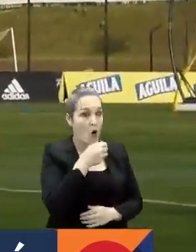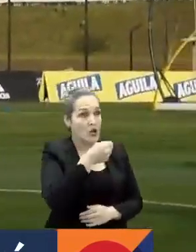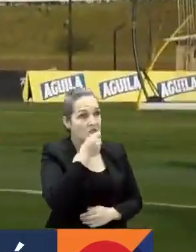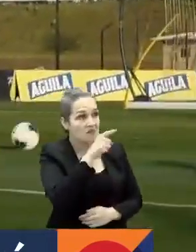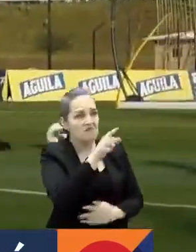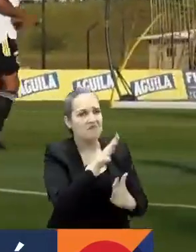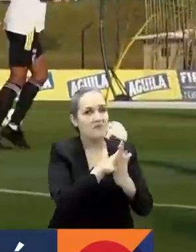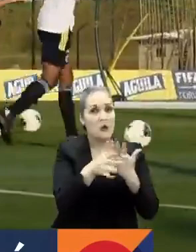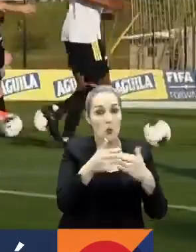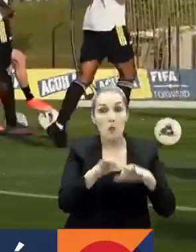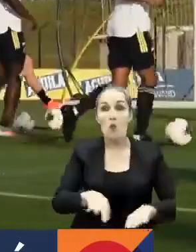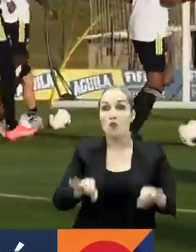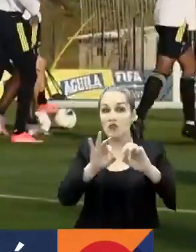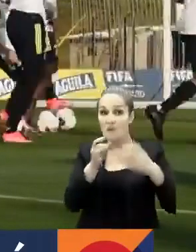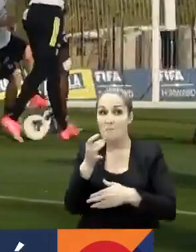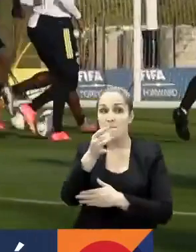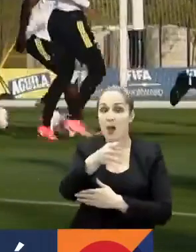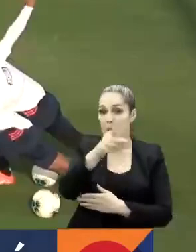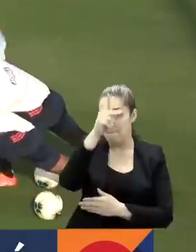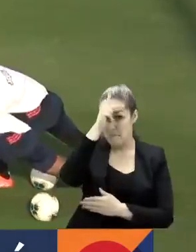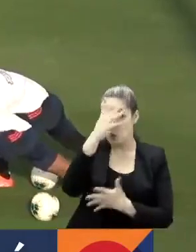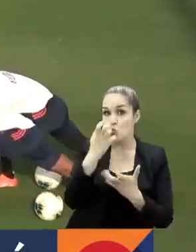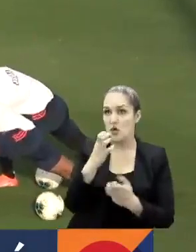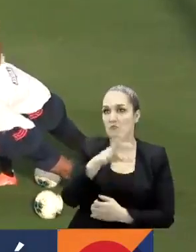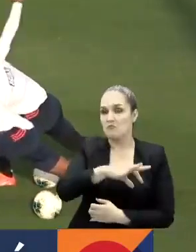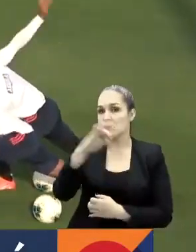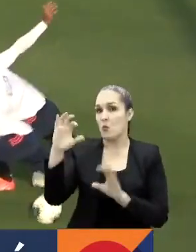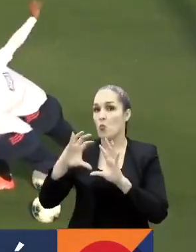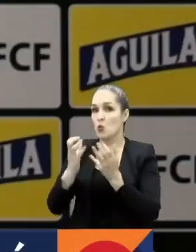este partido al Perú para poder clasificar al Mundial.